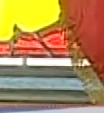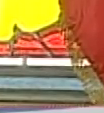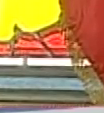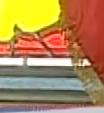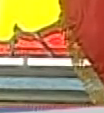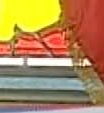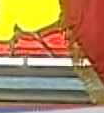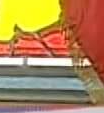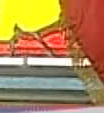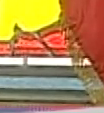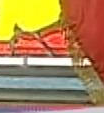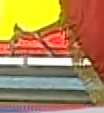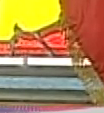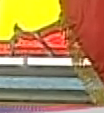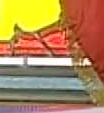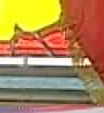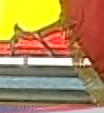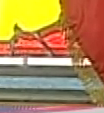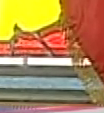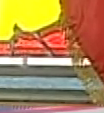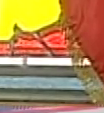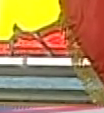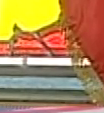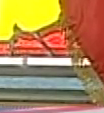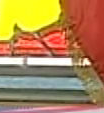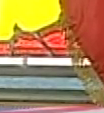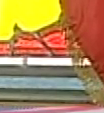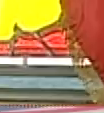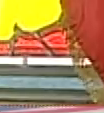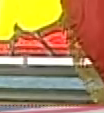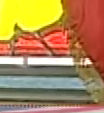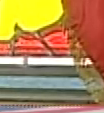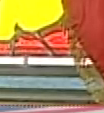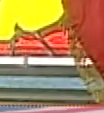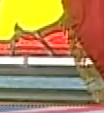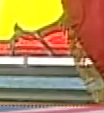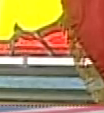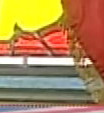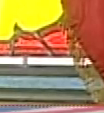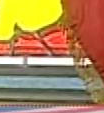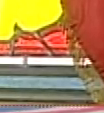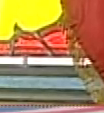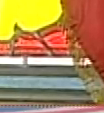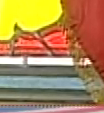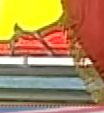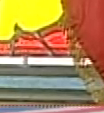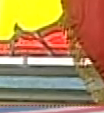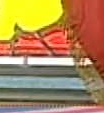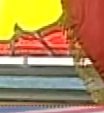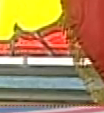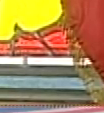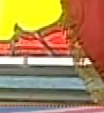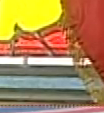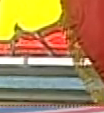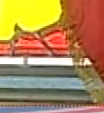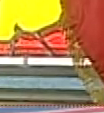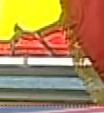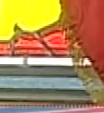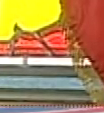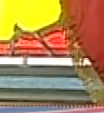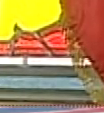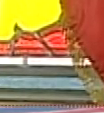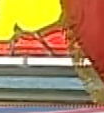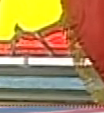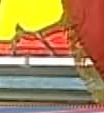toda nuestra voluntad y el empeño para gobernar siempre que sea en favor del pueblo.